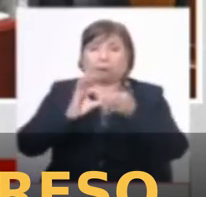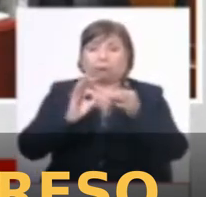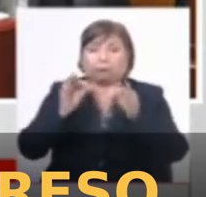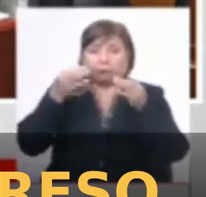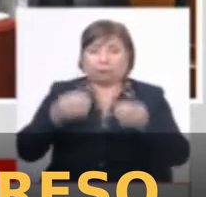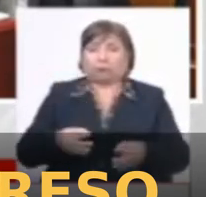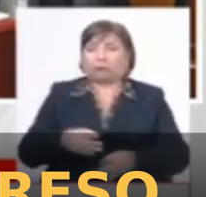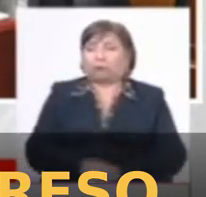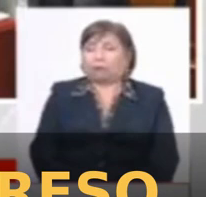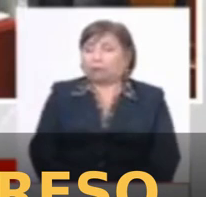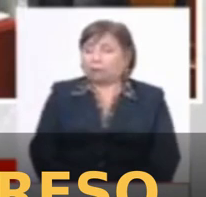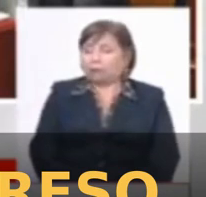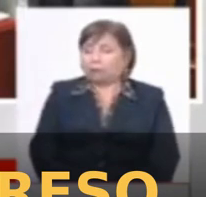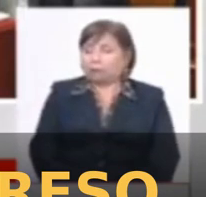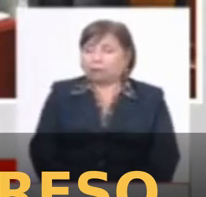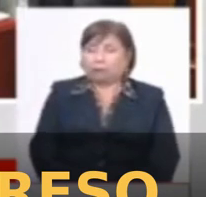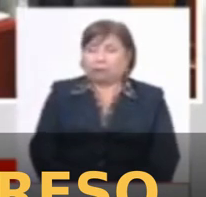eficaz.